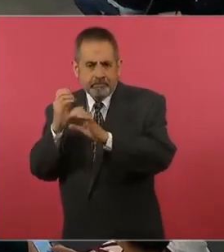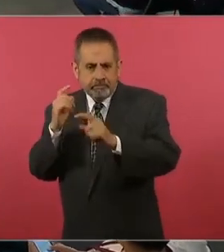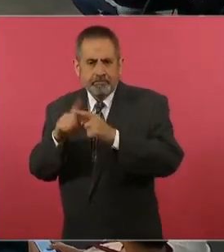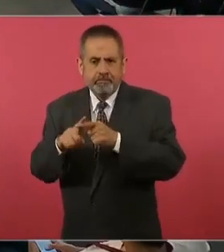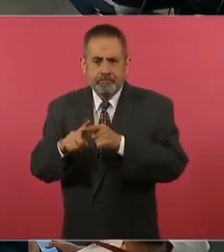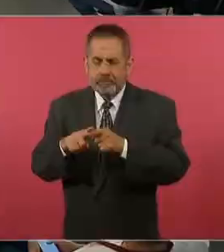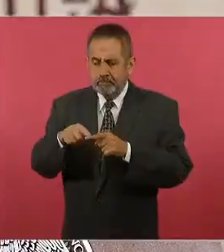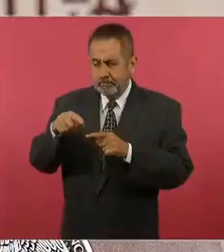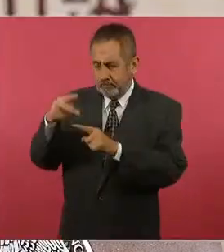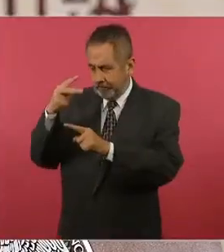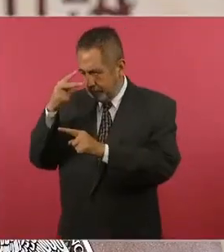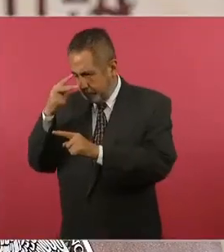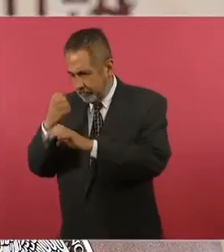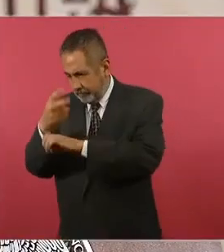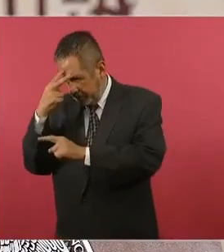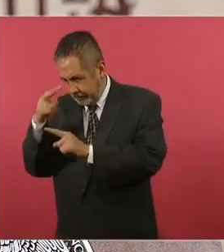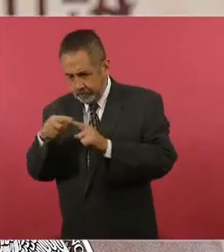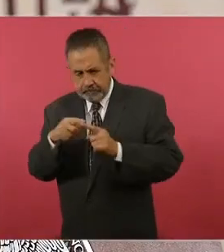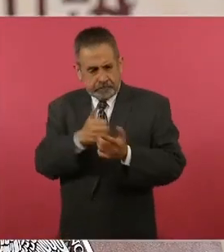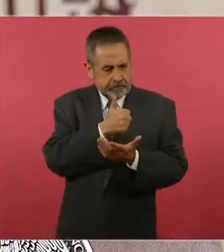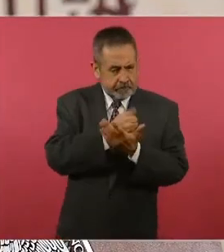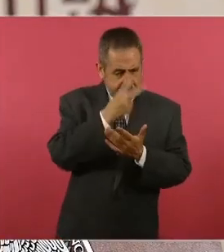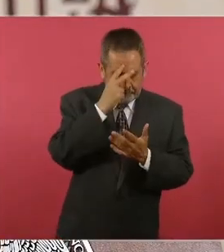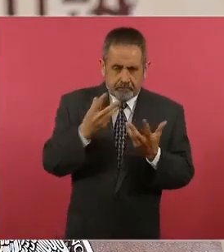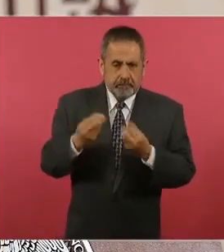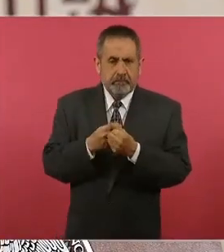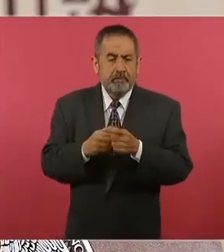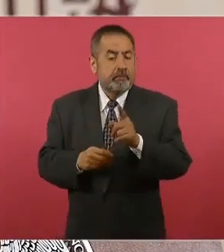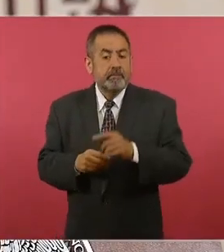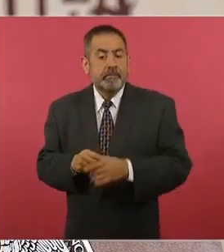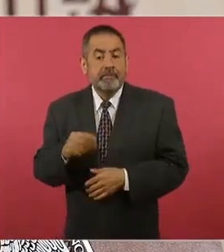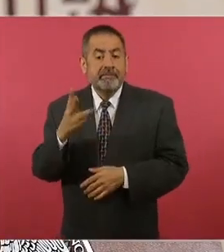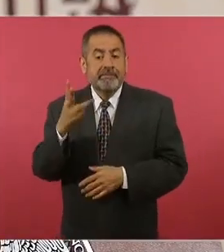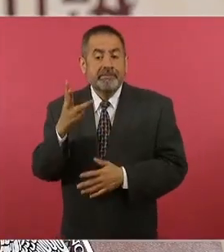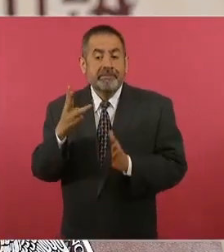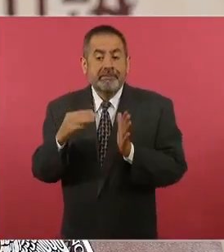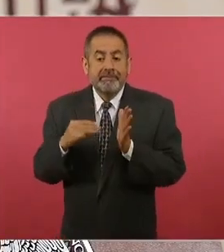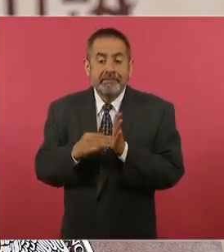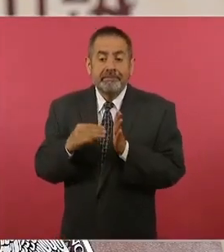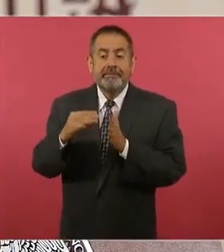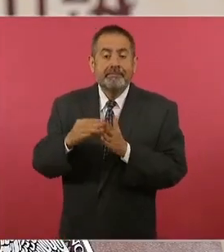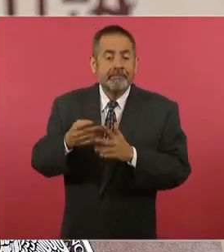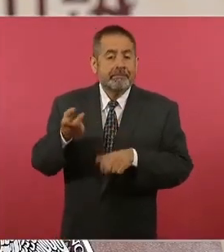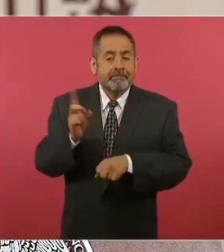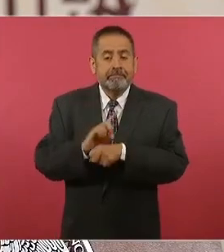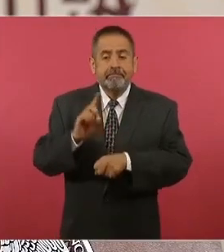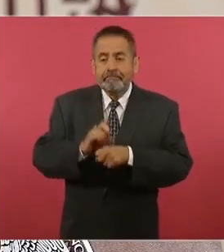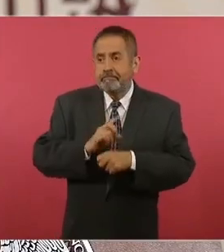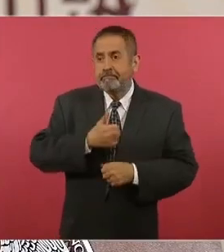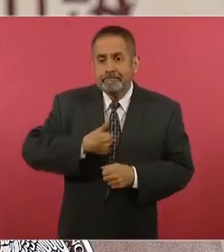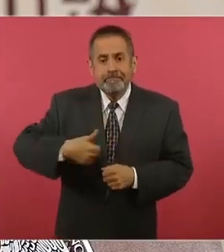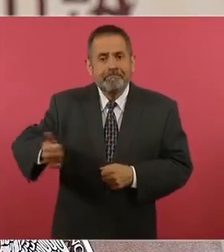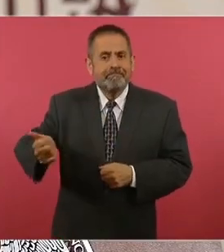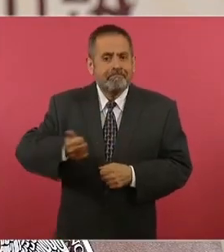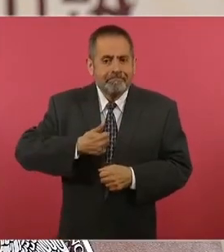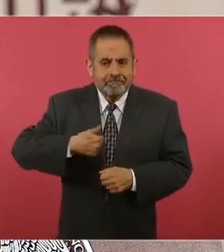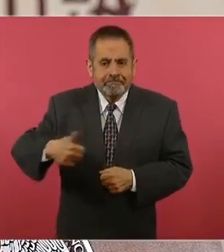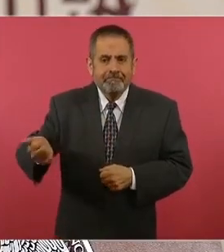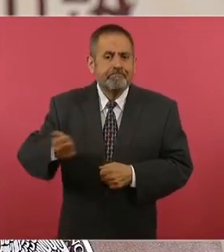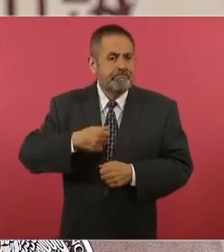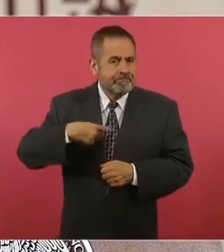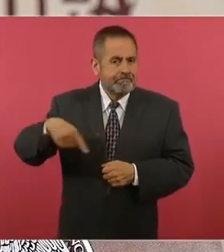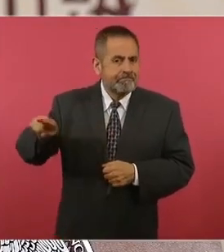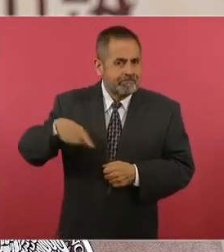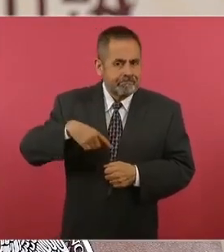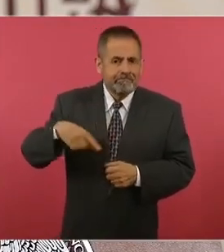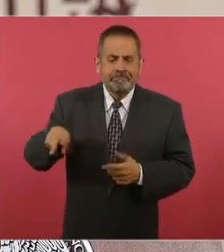y que compartimos con la ciudad, yo diría primero, hay más de 3 millones de viajes diarios que se hacen entre el Estado